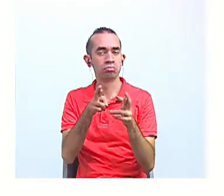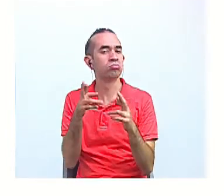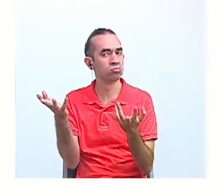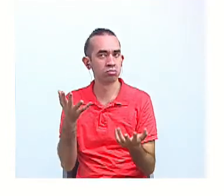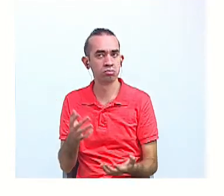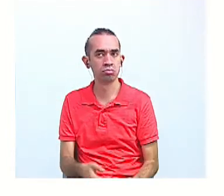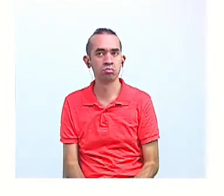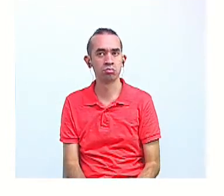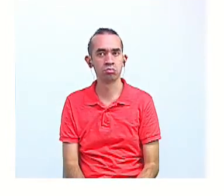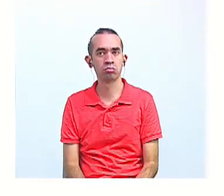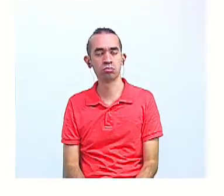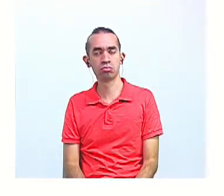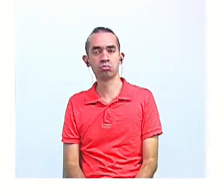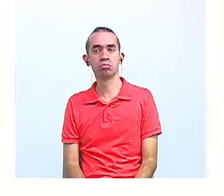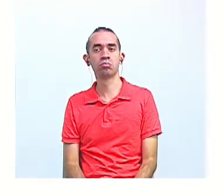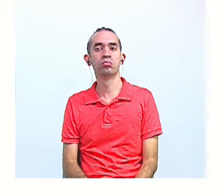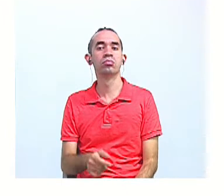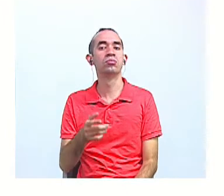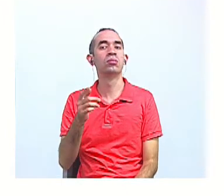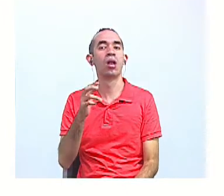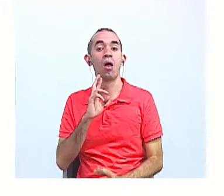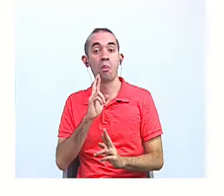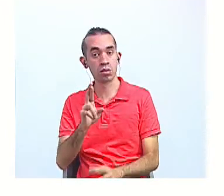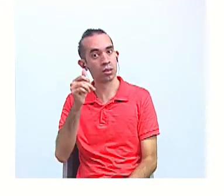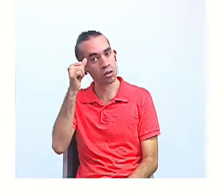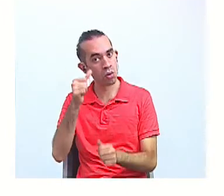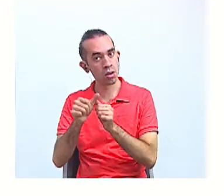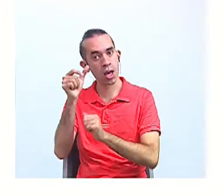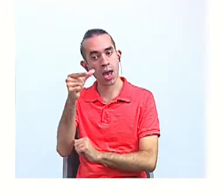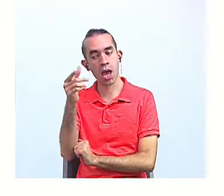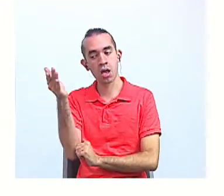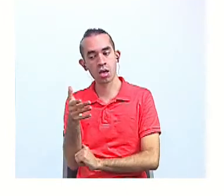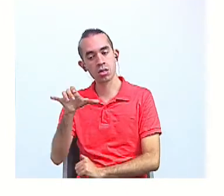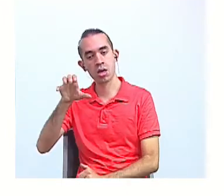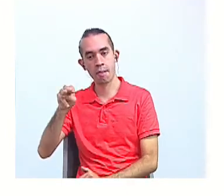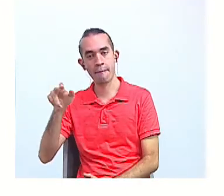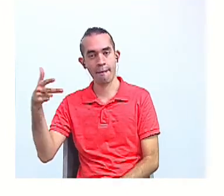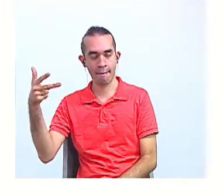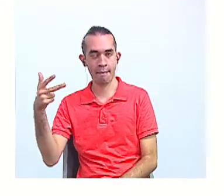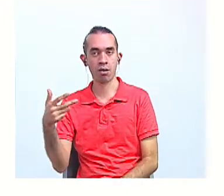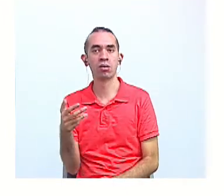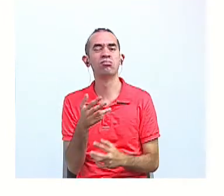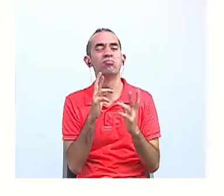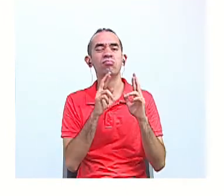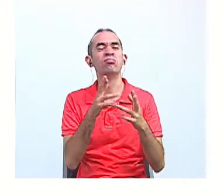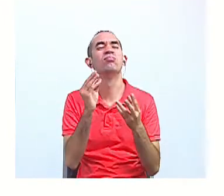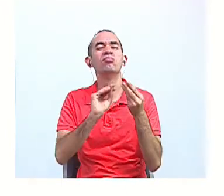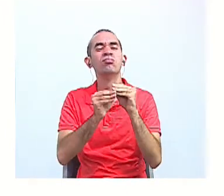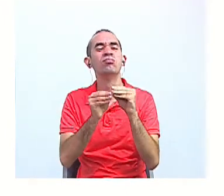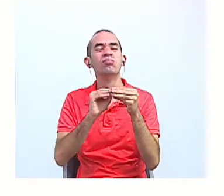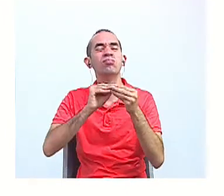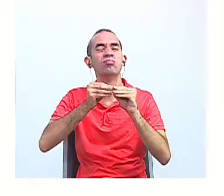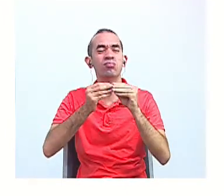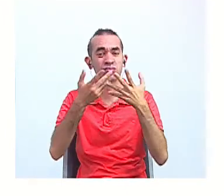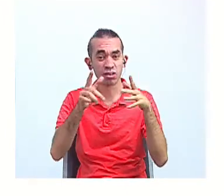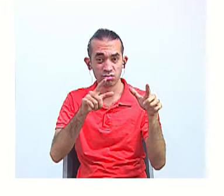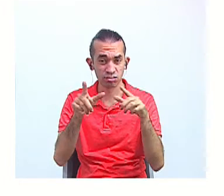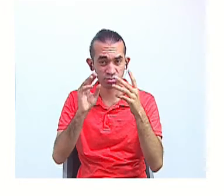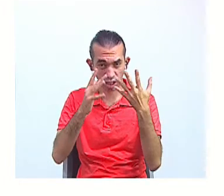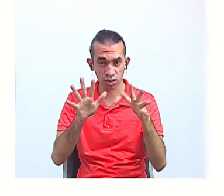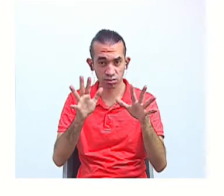dato en gramos por centímetro cúbico. Muy bien, ¿cuánto les dio? ¿Ya lo tienen